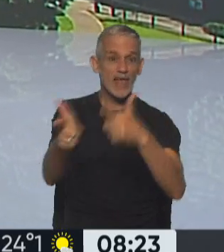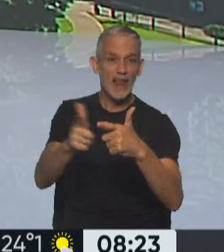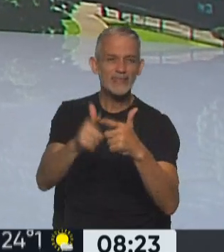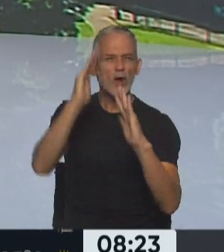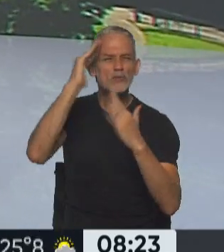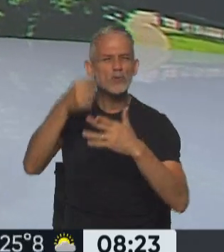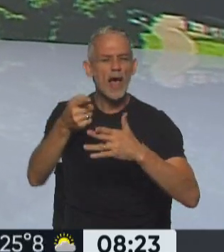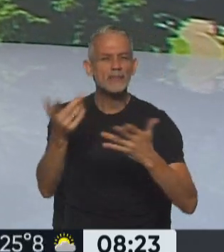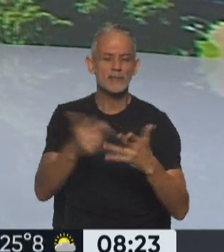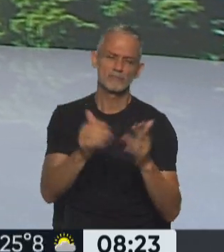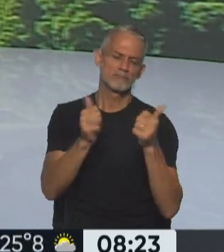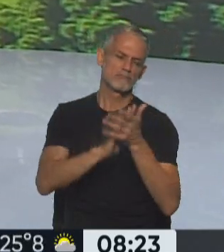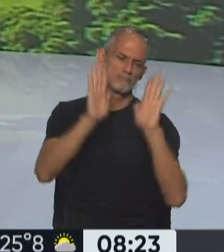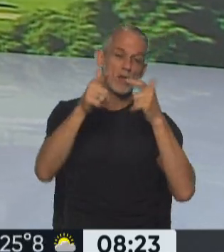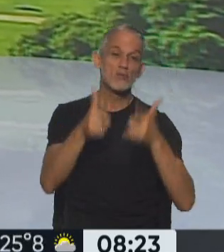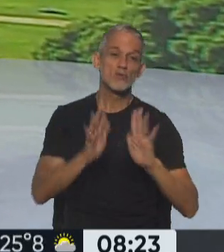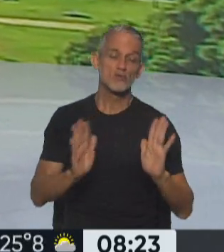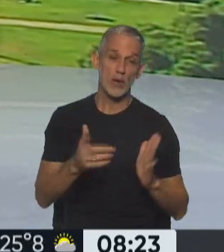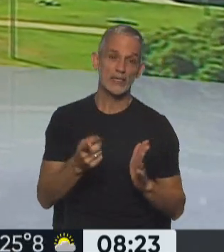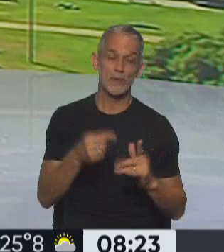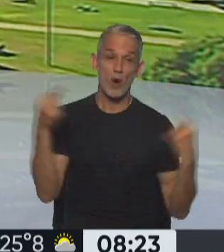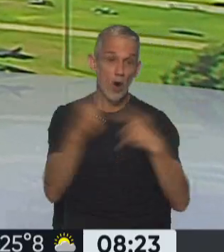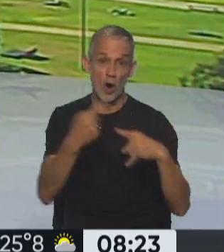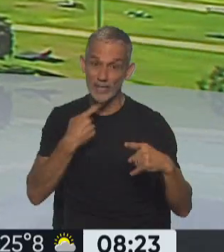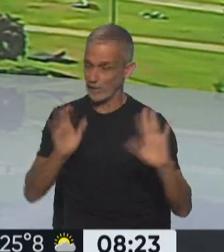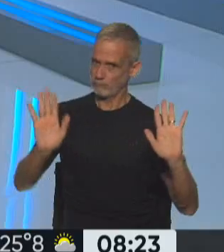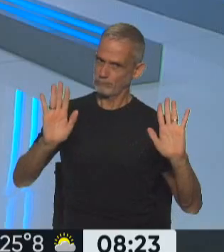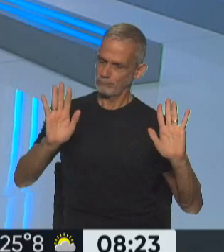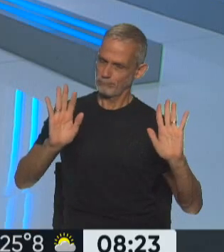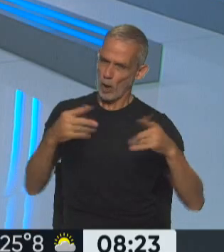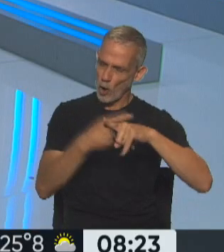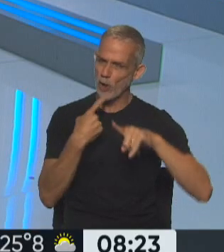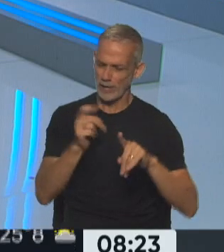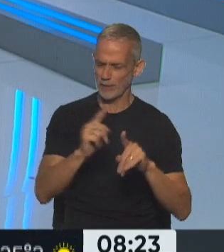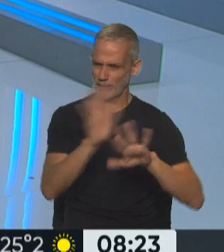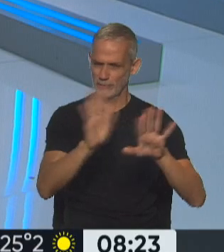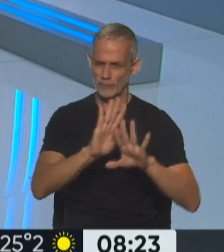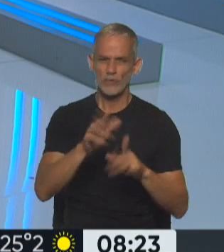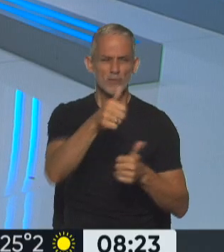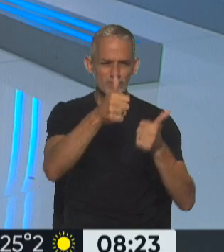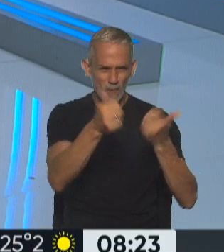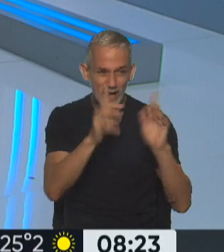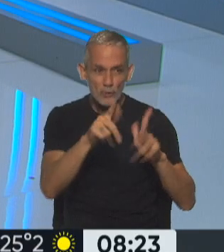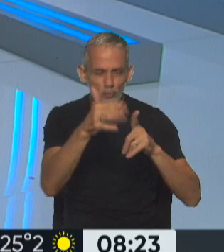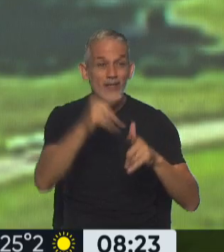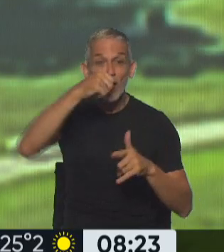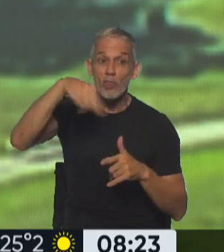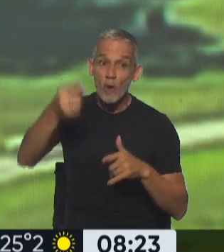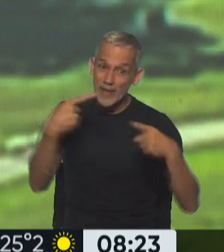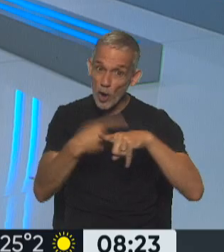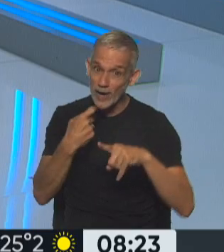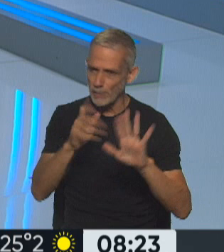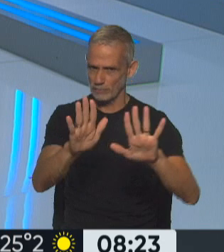que le decíamos lo mejor del mundo, menos en el partido contra River. Claro. Menos en el partido contra obviamente River. Así que Facha, placa, todo lo mejor, pero el domingo contra River